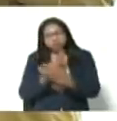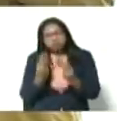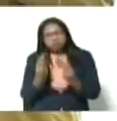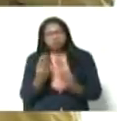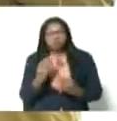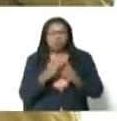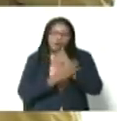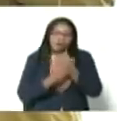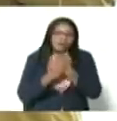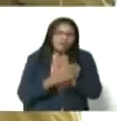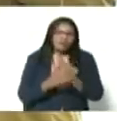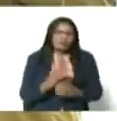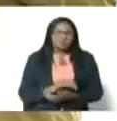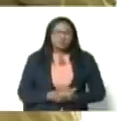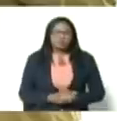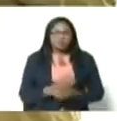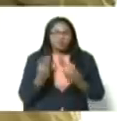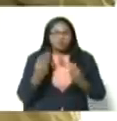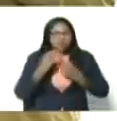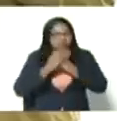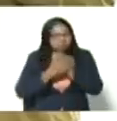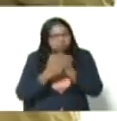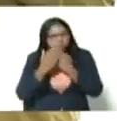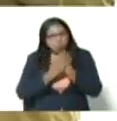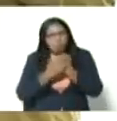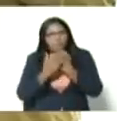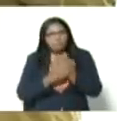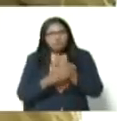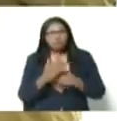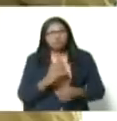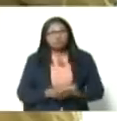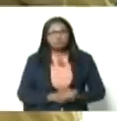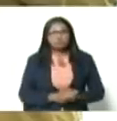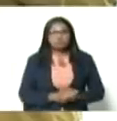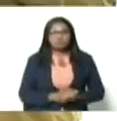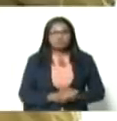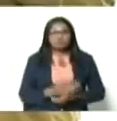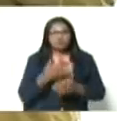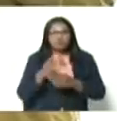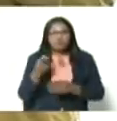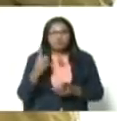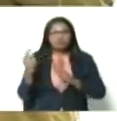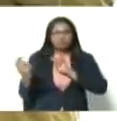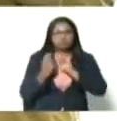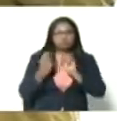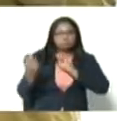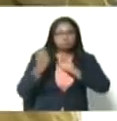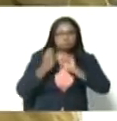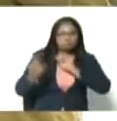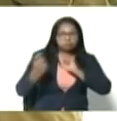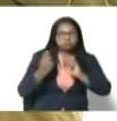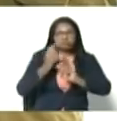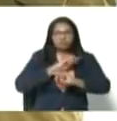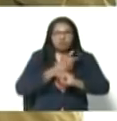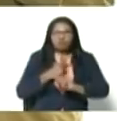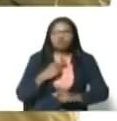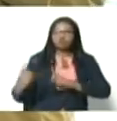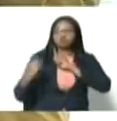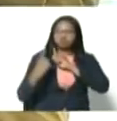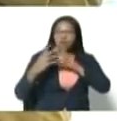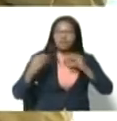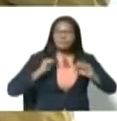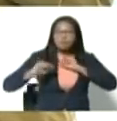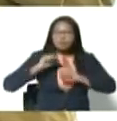cariño. Mucho cariño, de verdad. A pesar de que fuimos contradictores, a pesar de que yo lo enfrenté aquí en el